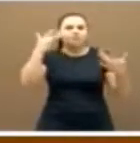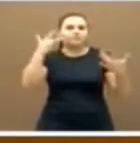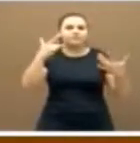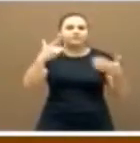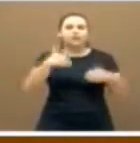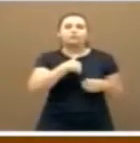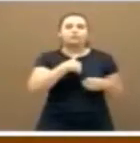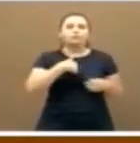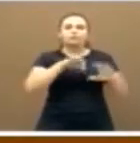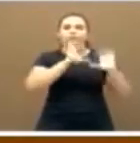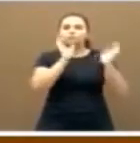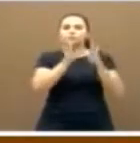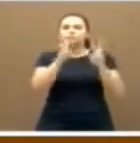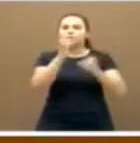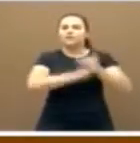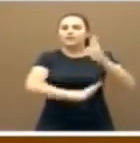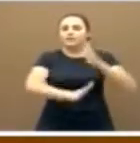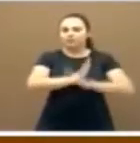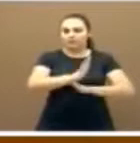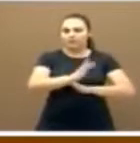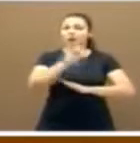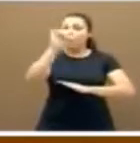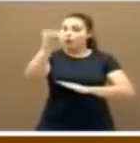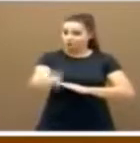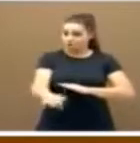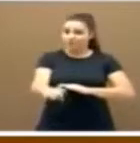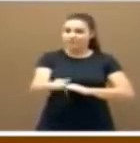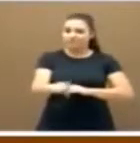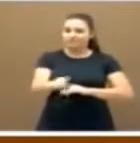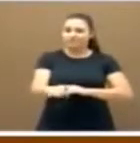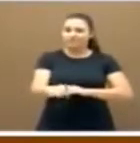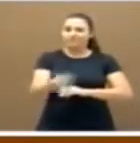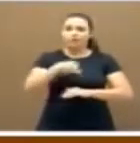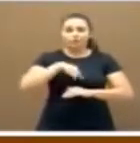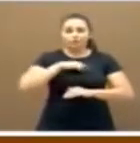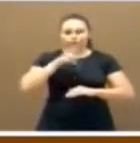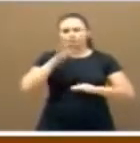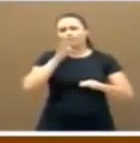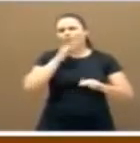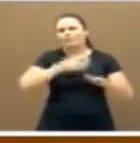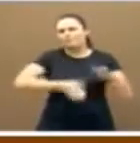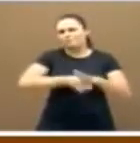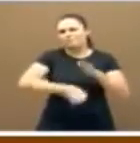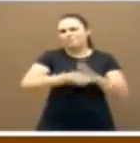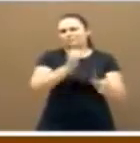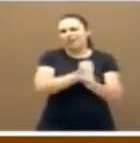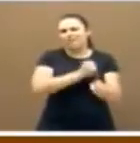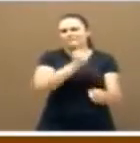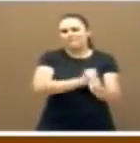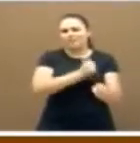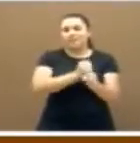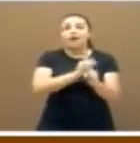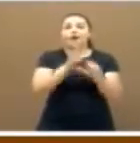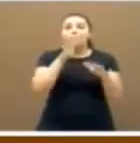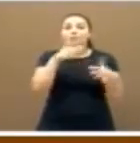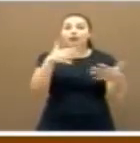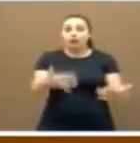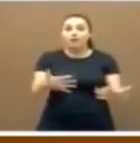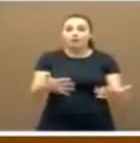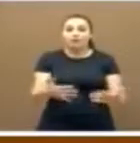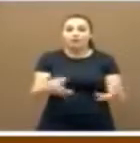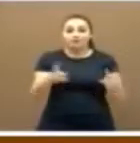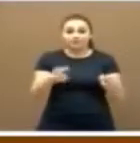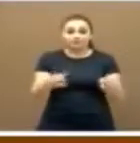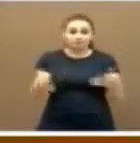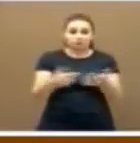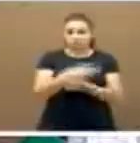mundo de la discapacidad. El mundo de la discapacidad hoy, a pesar de todo lo que todavía nos queda por andar, está situado no solo en el frontispicio de